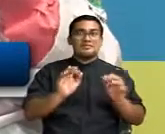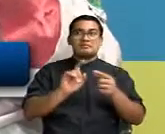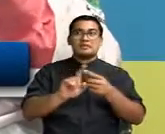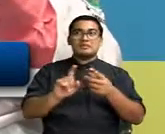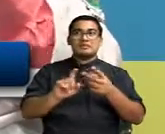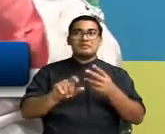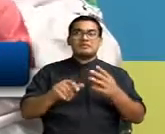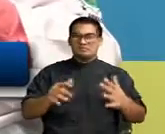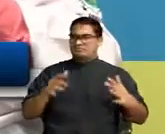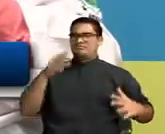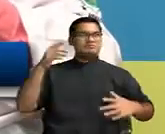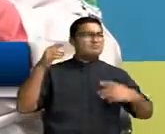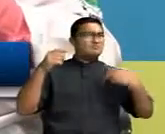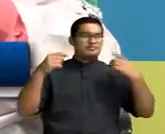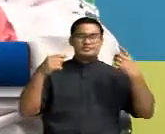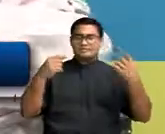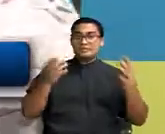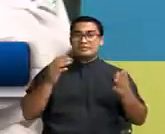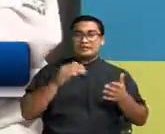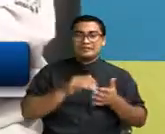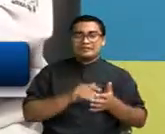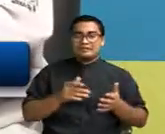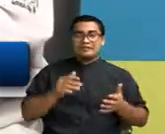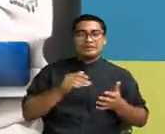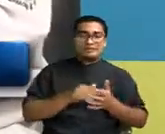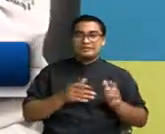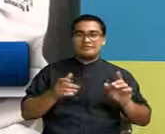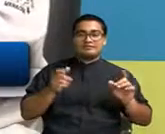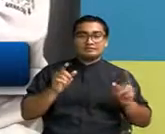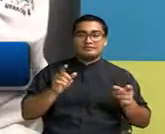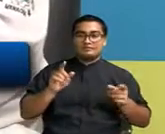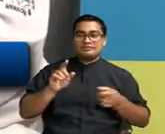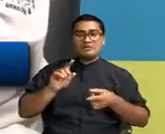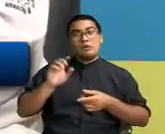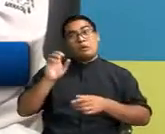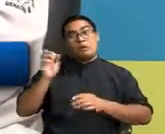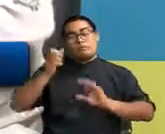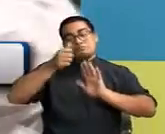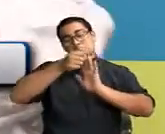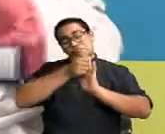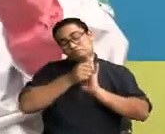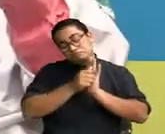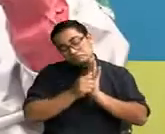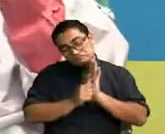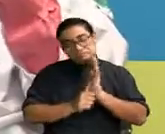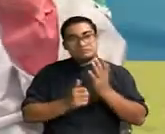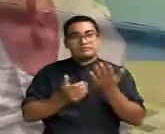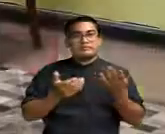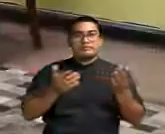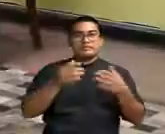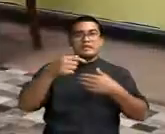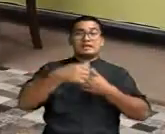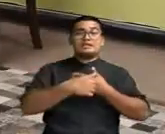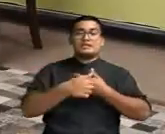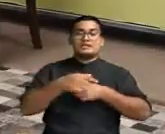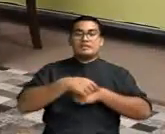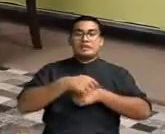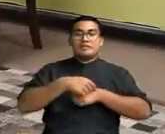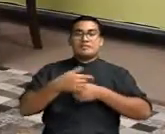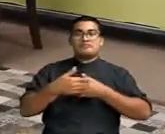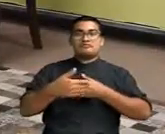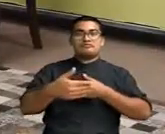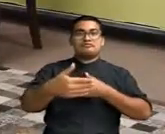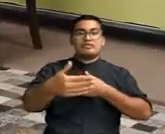otro episodio maníaco o presente un episodio depresivo. En el mismo tiempo, alargado inclusive. En el año